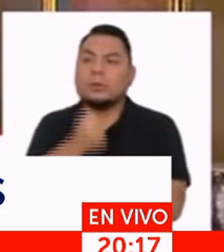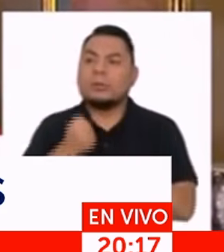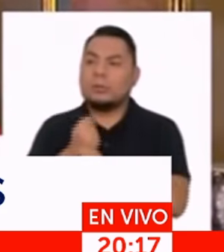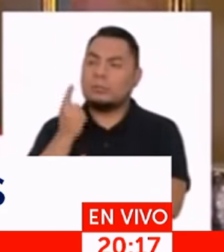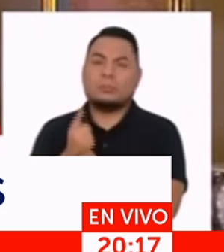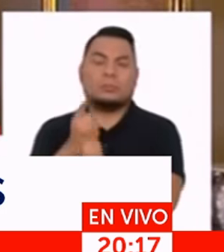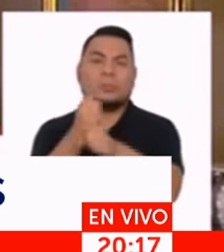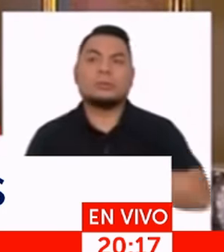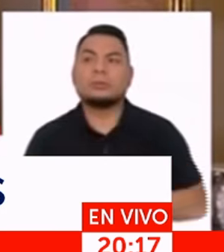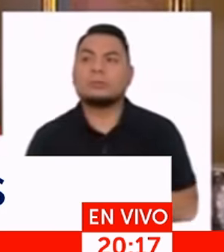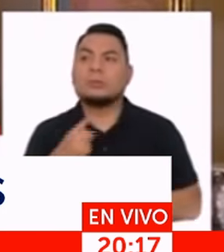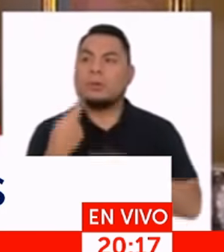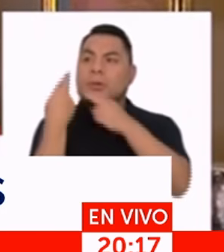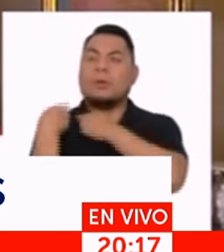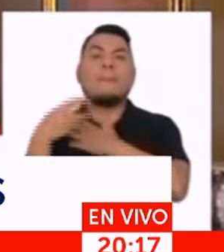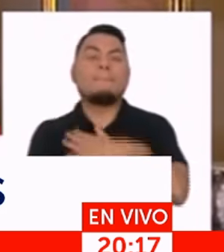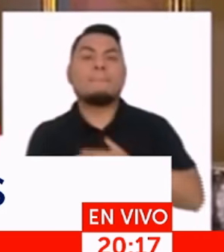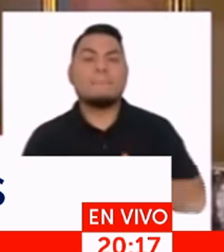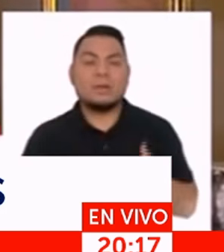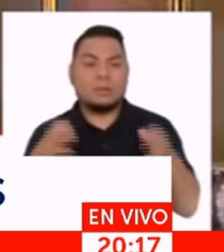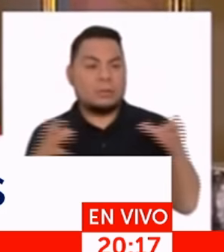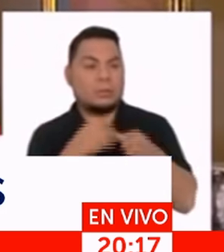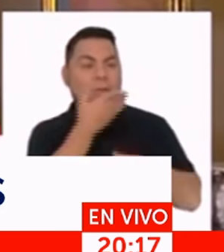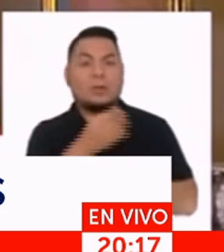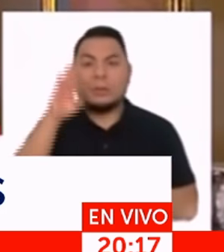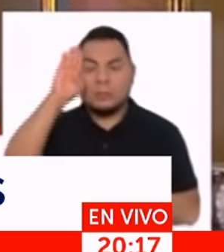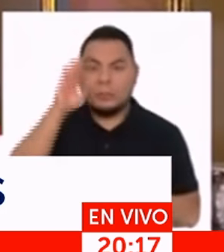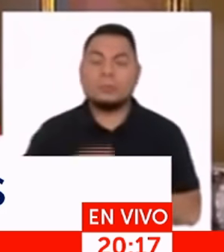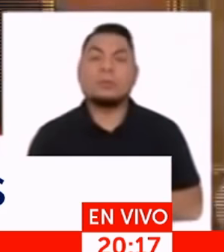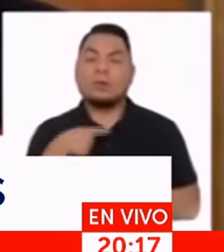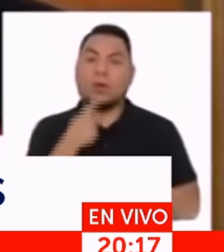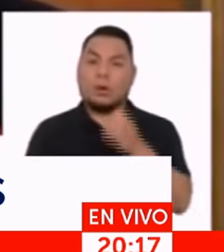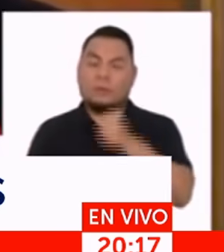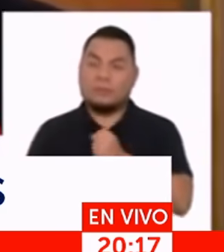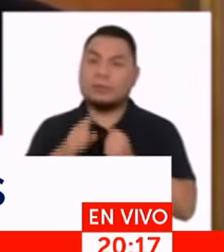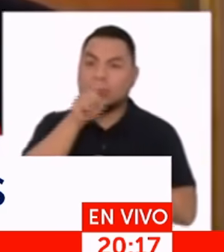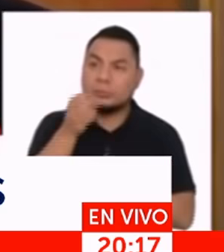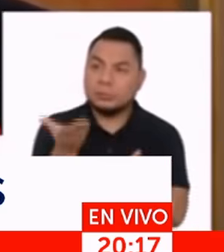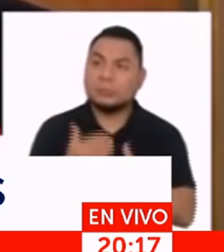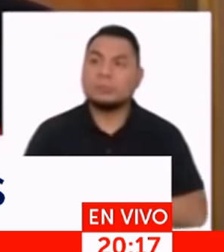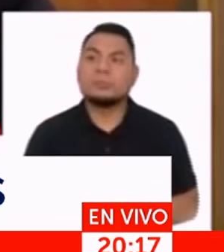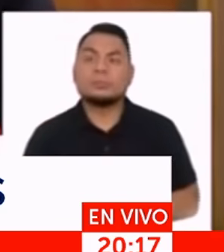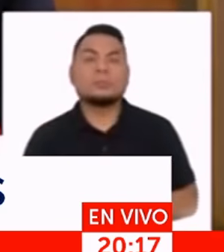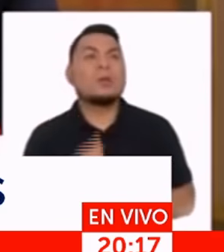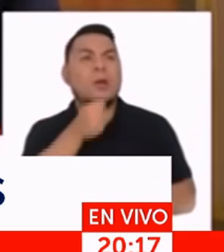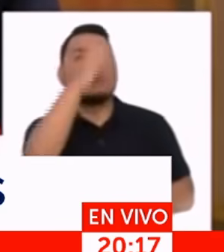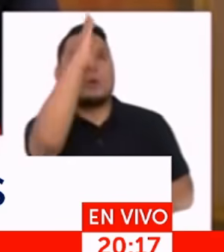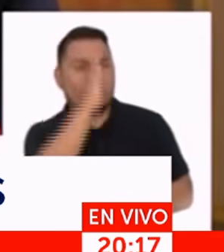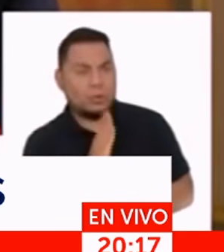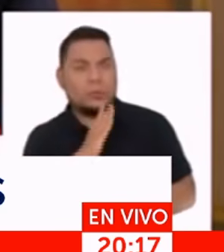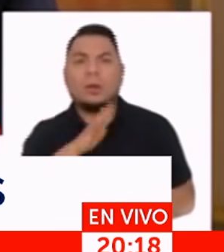desempeñar leal y fielmente el cargo de Ministro de Estado en el Despacho del Interior, que os confío. Por